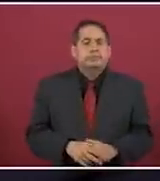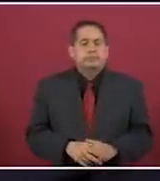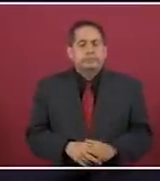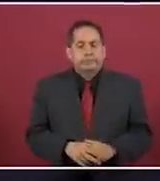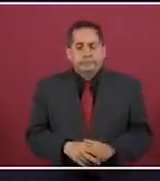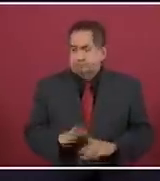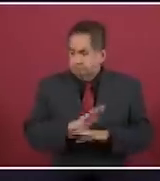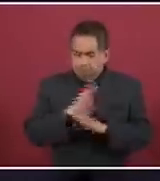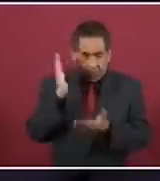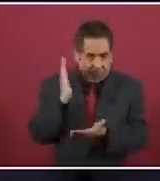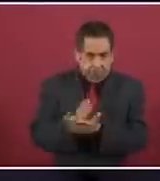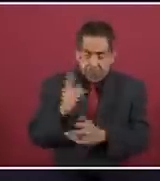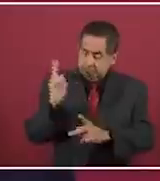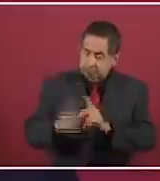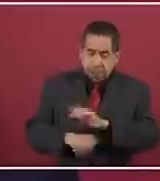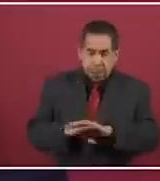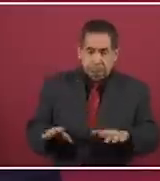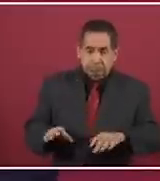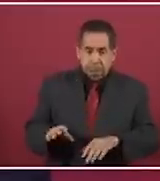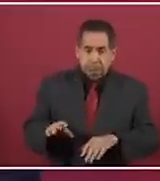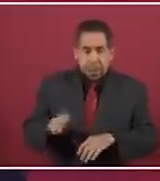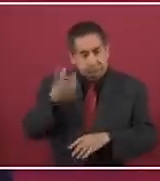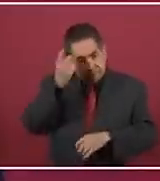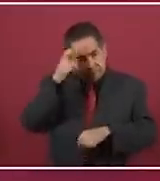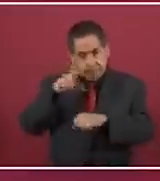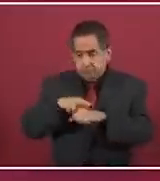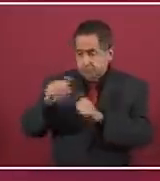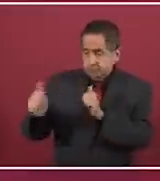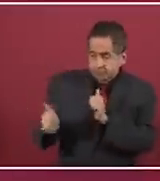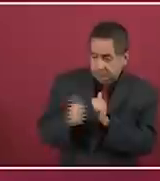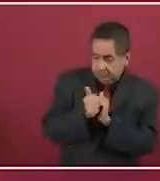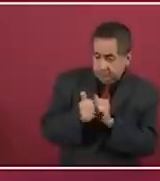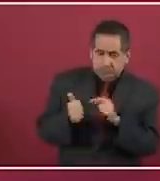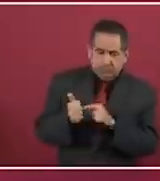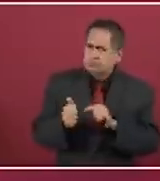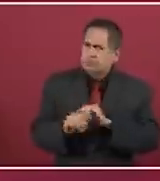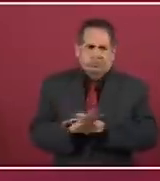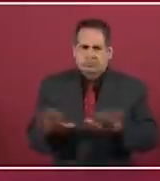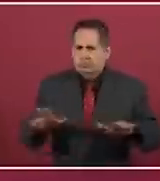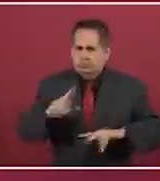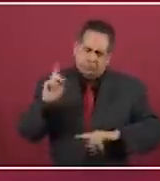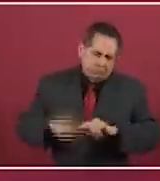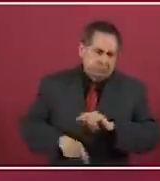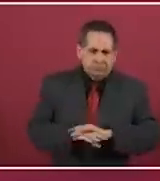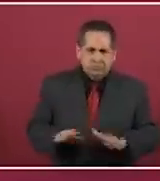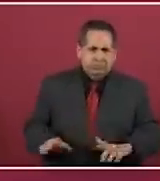Se suspenden todas las direcciones generales adjuntas.